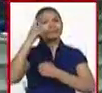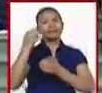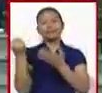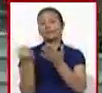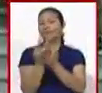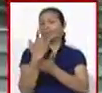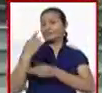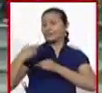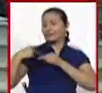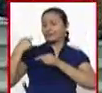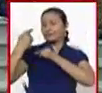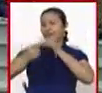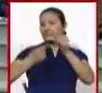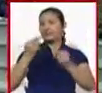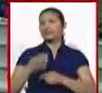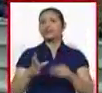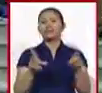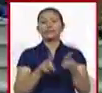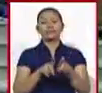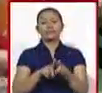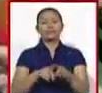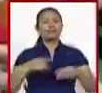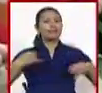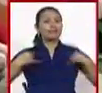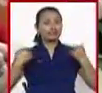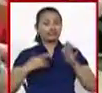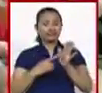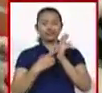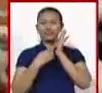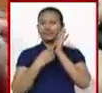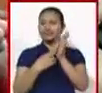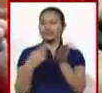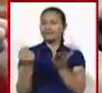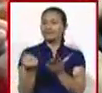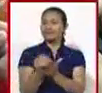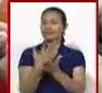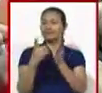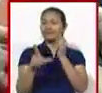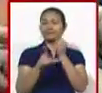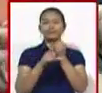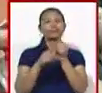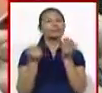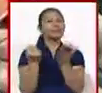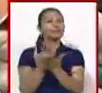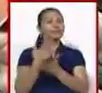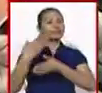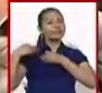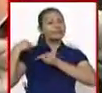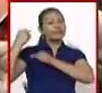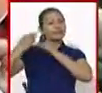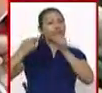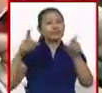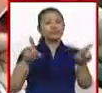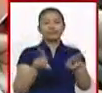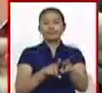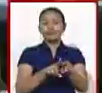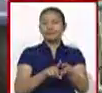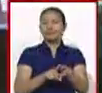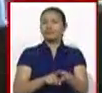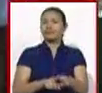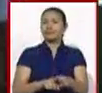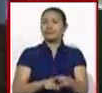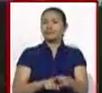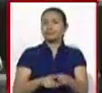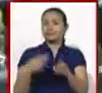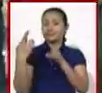las nuevas generaciones. Sobre todo porque la juventud representa el nuevo liderazgo, las nuevas generaciones, y también es hasta un